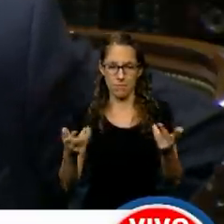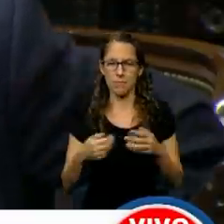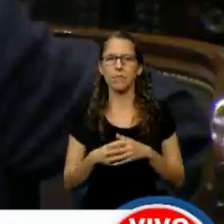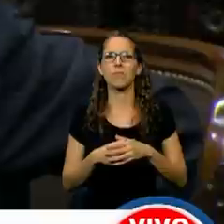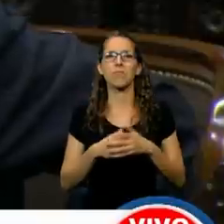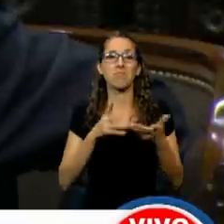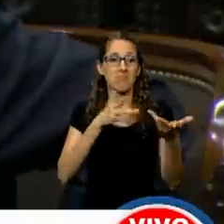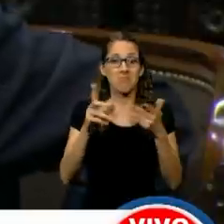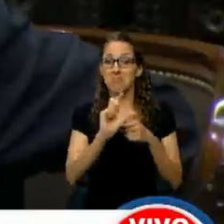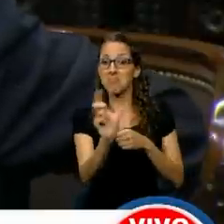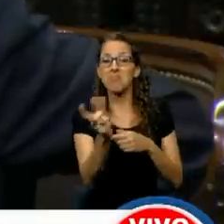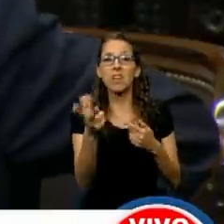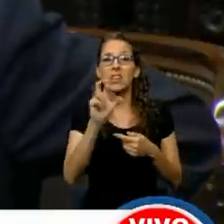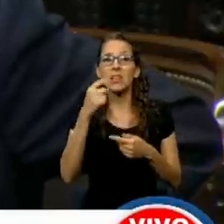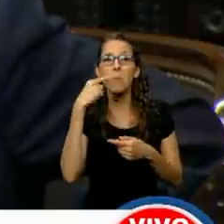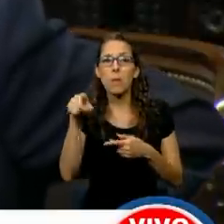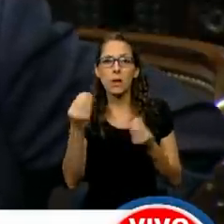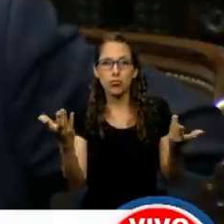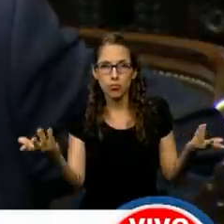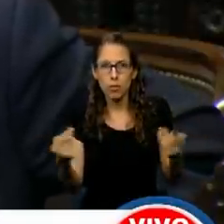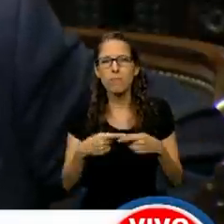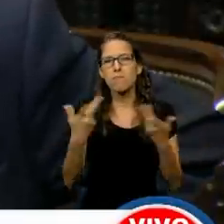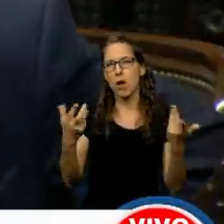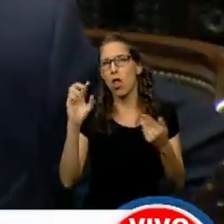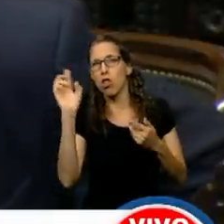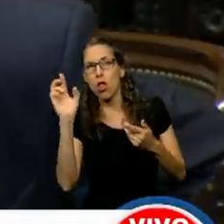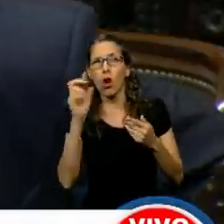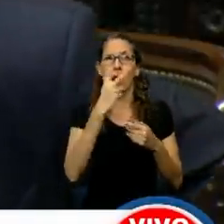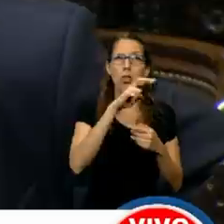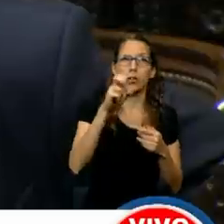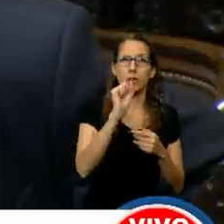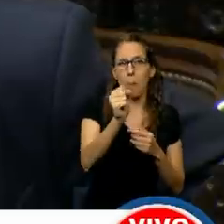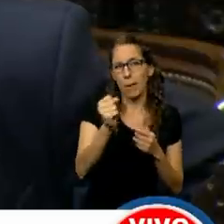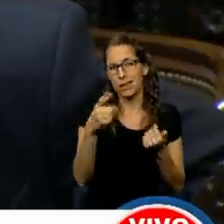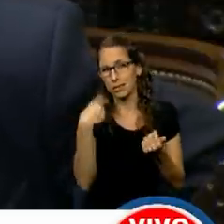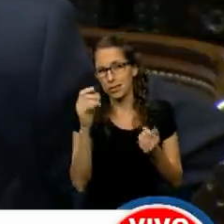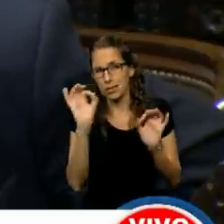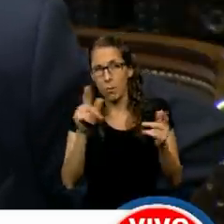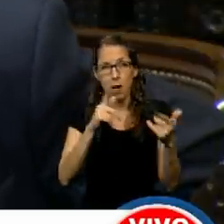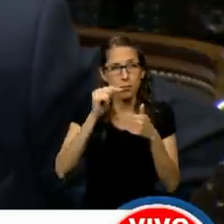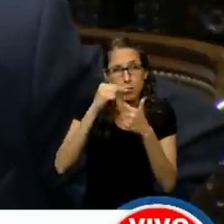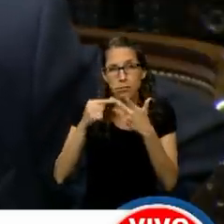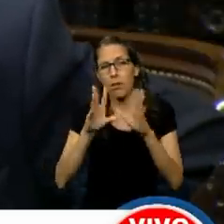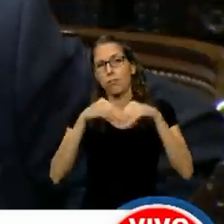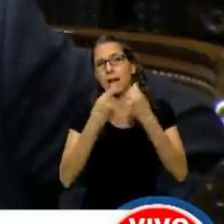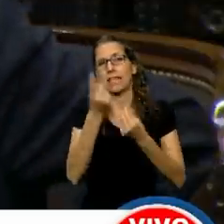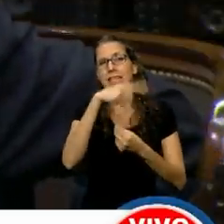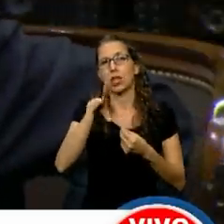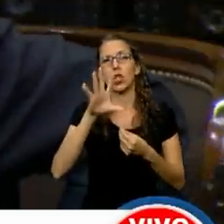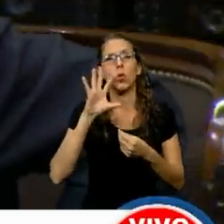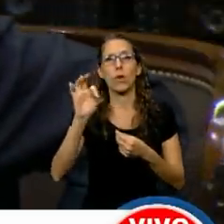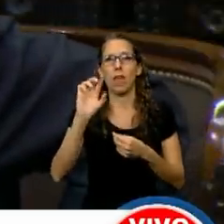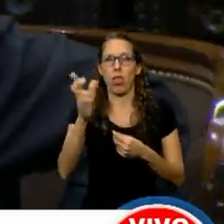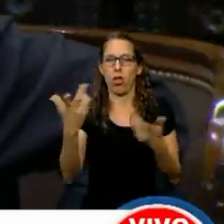30 mil pesos a 200 pesos el dólar que uno lo puede contar con los dedos son 150 dólares el valor de